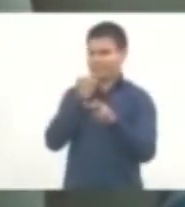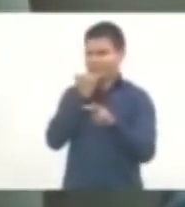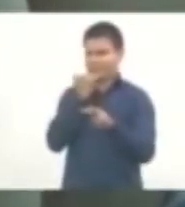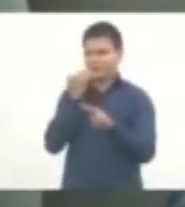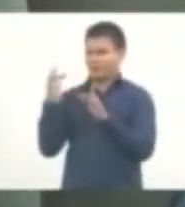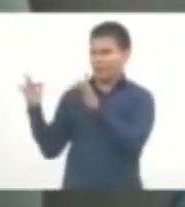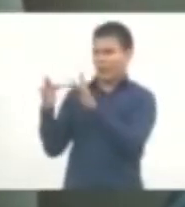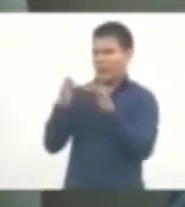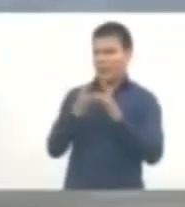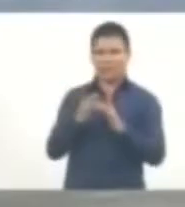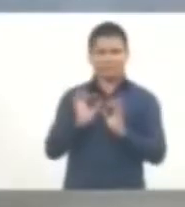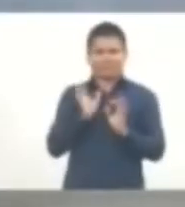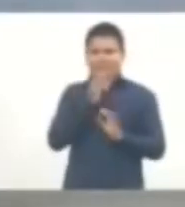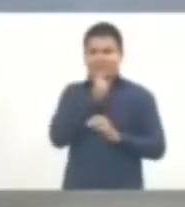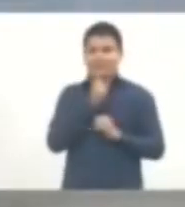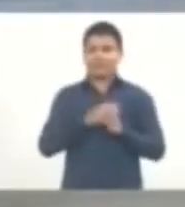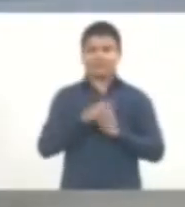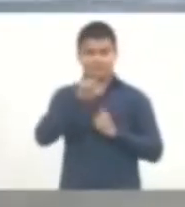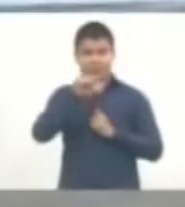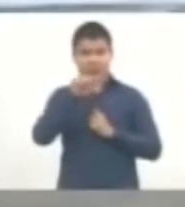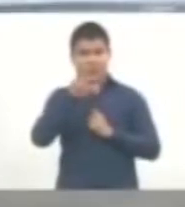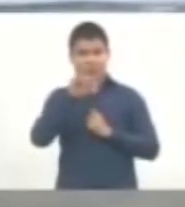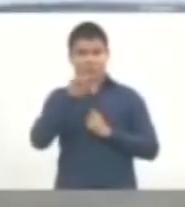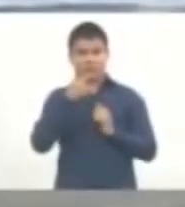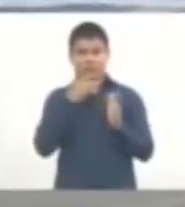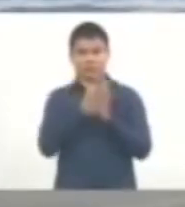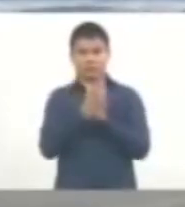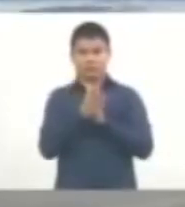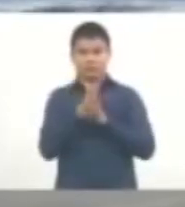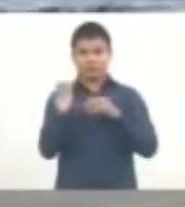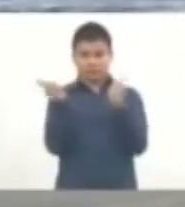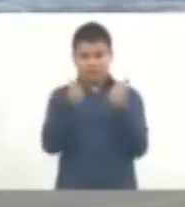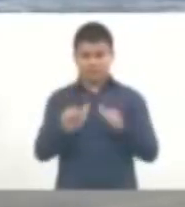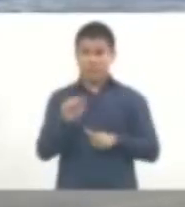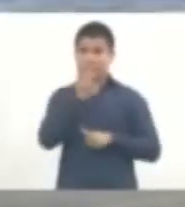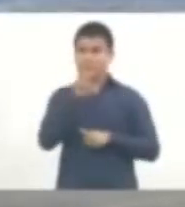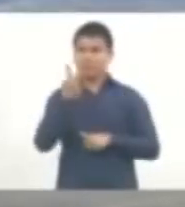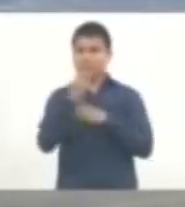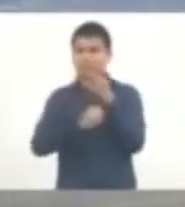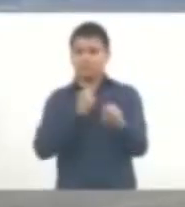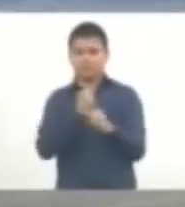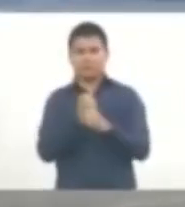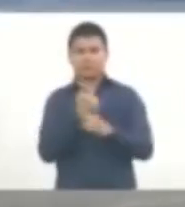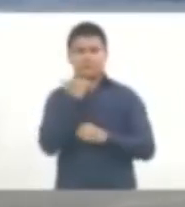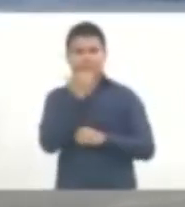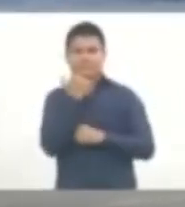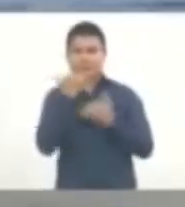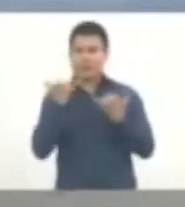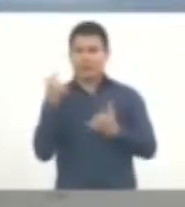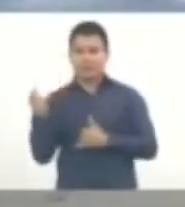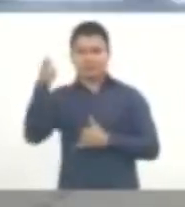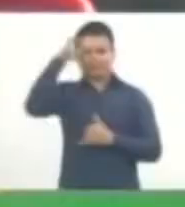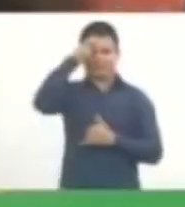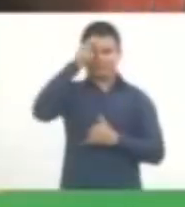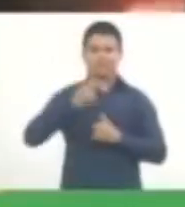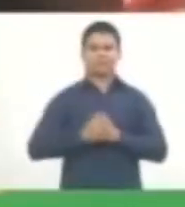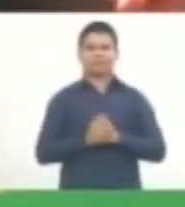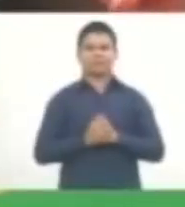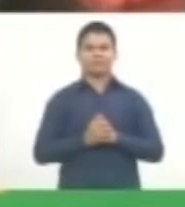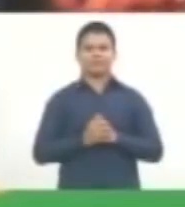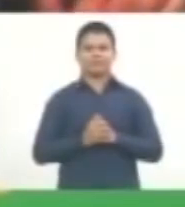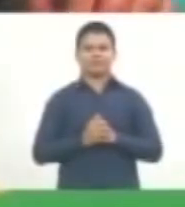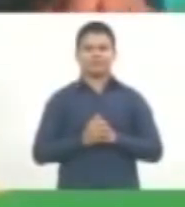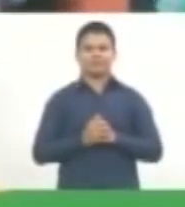puedo decir qué pasó. Laura González, con 22 años de edad y estudiante de actuación, ahora se prepara para Miss Universo.